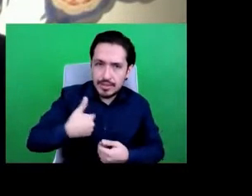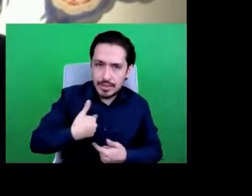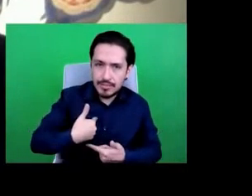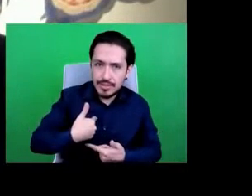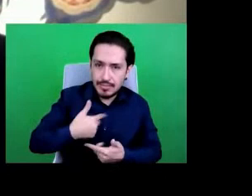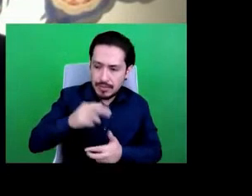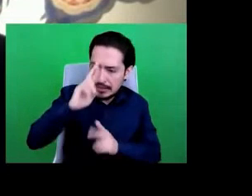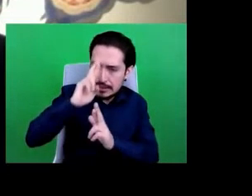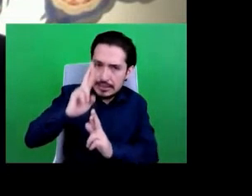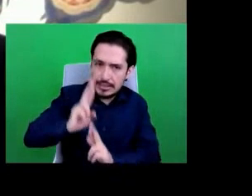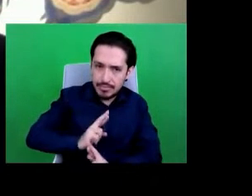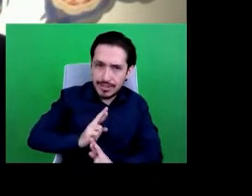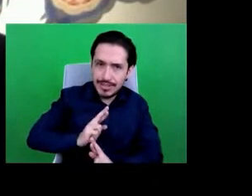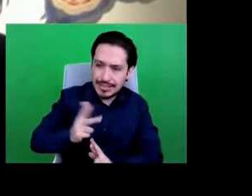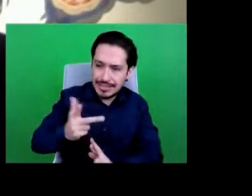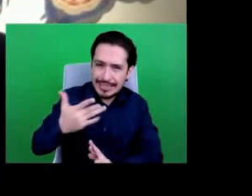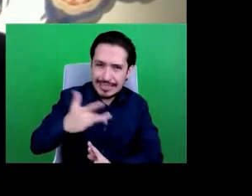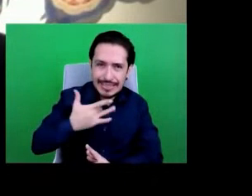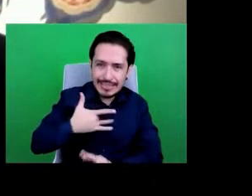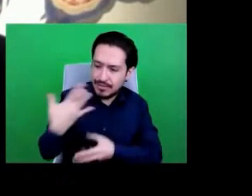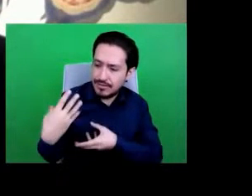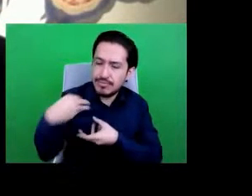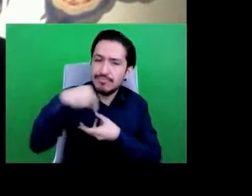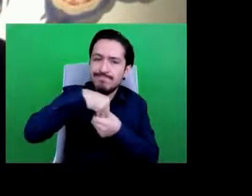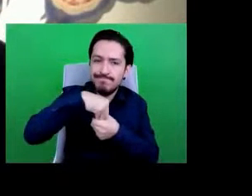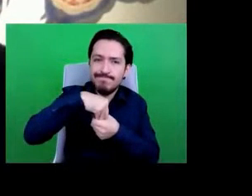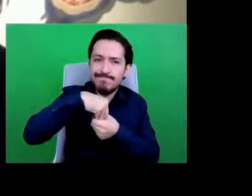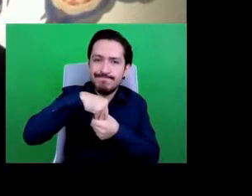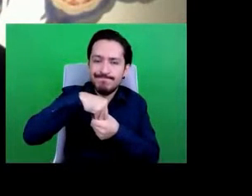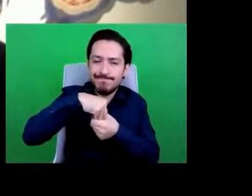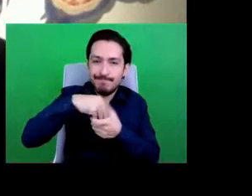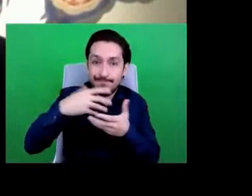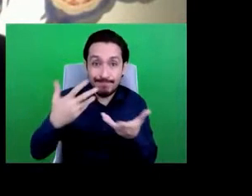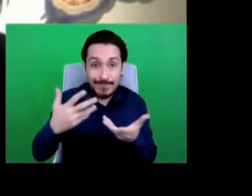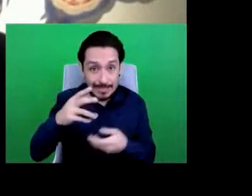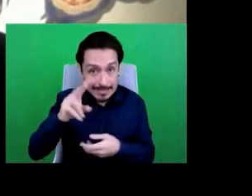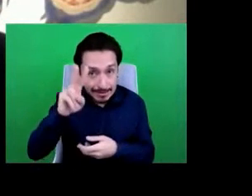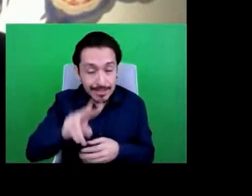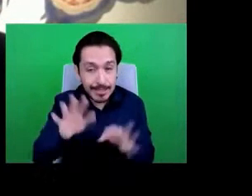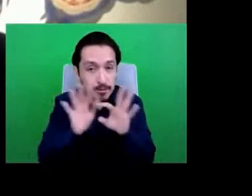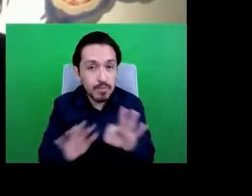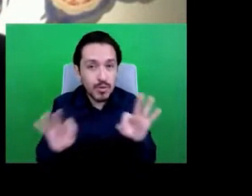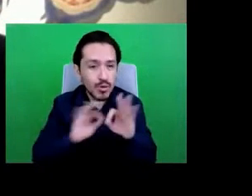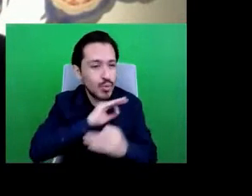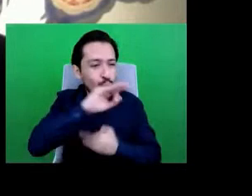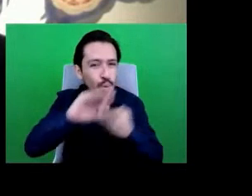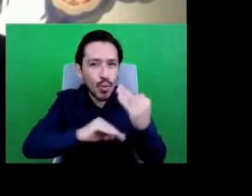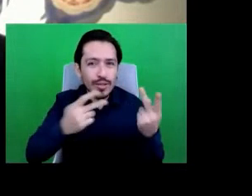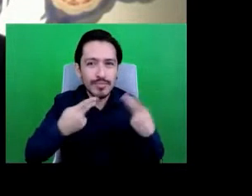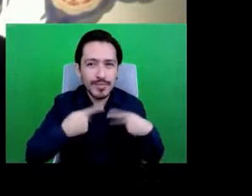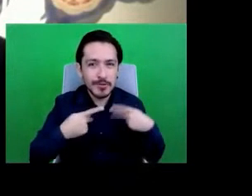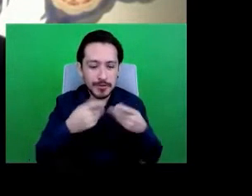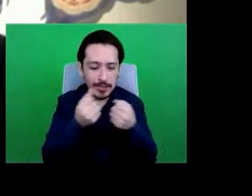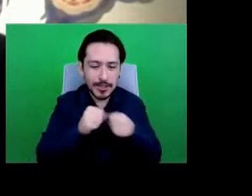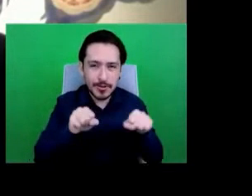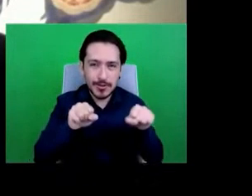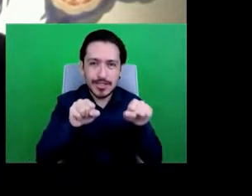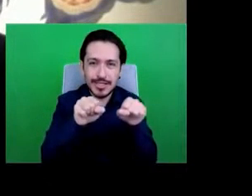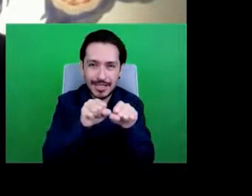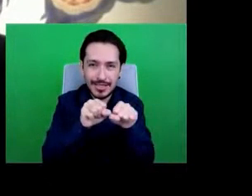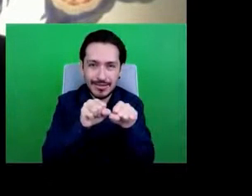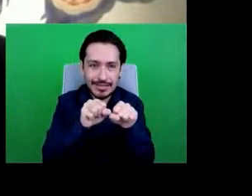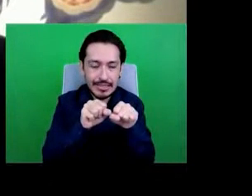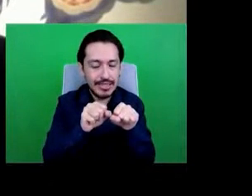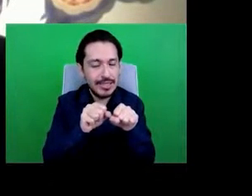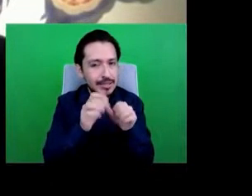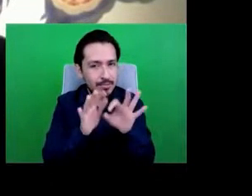se sienta inclusiva, que realmente incluya a todos los miembros de la sociedad, es pues una meta